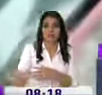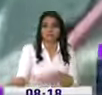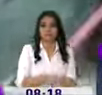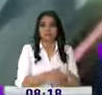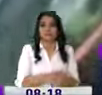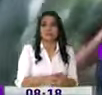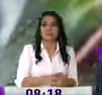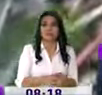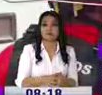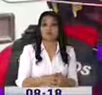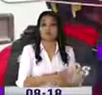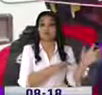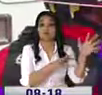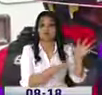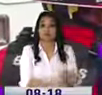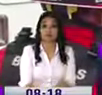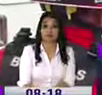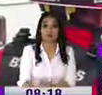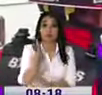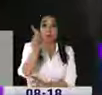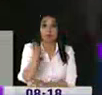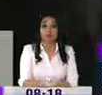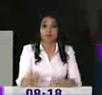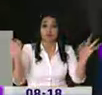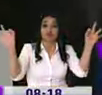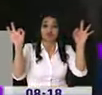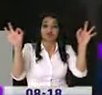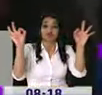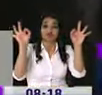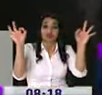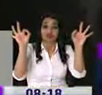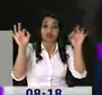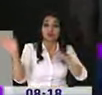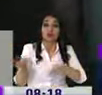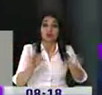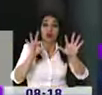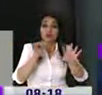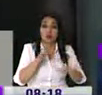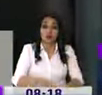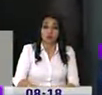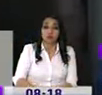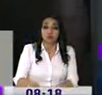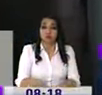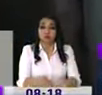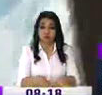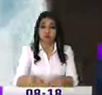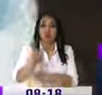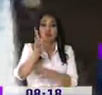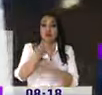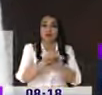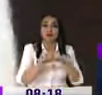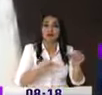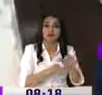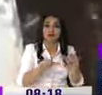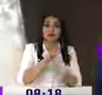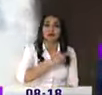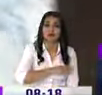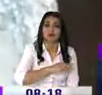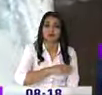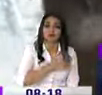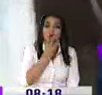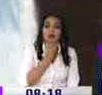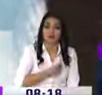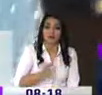masa. Una persona electrocutada, 8 inundaciones. De ellas, 2 fueron en la Administración Zonal Eloy Alfaro, 2 en la